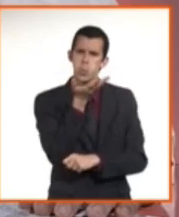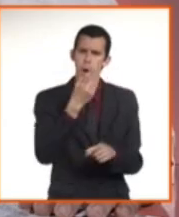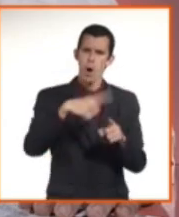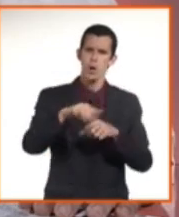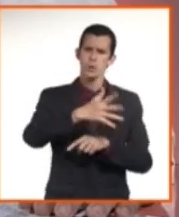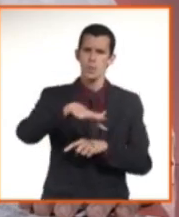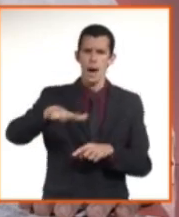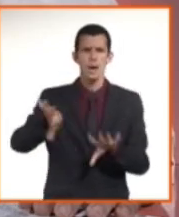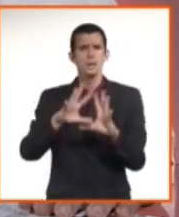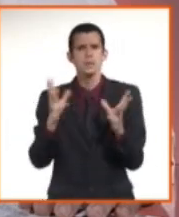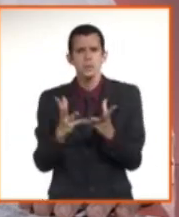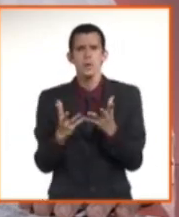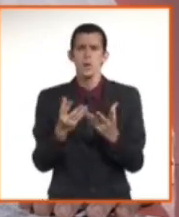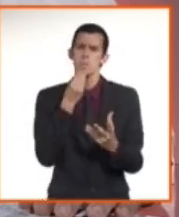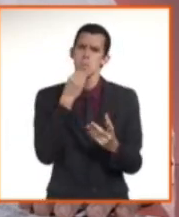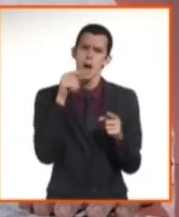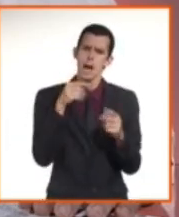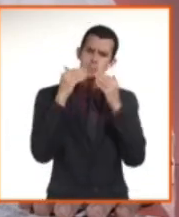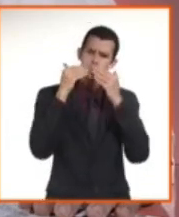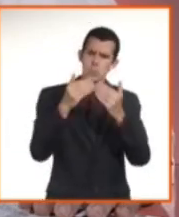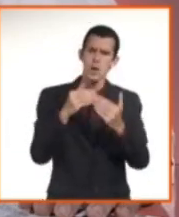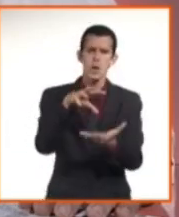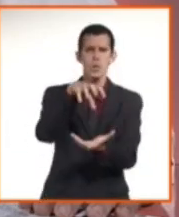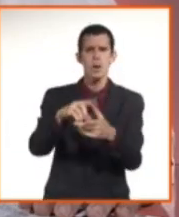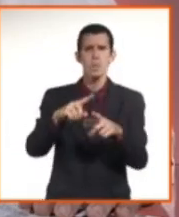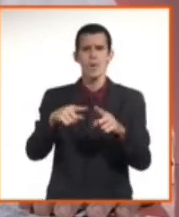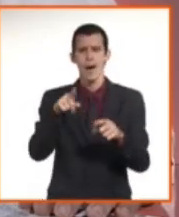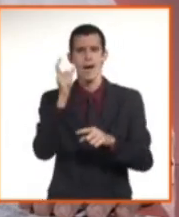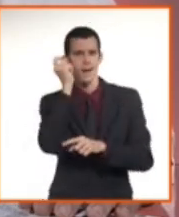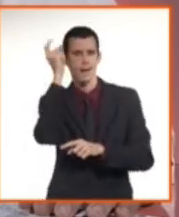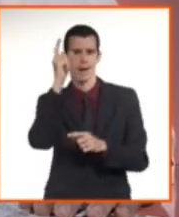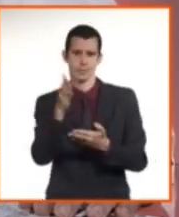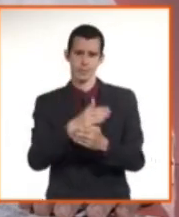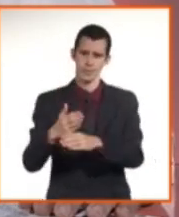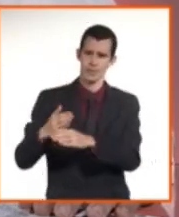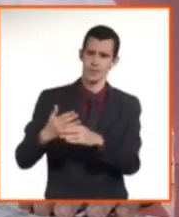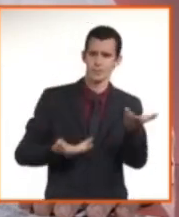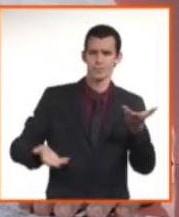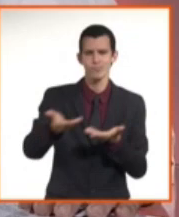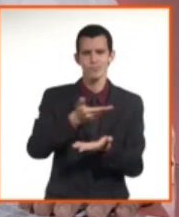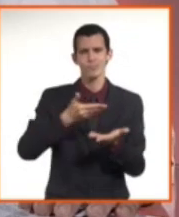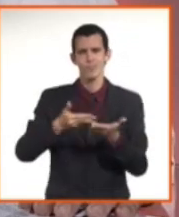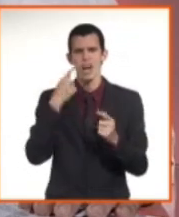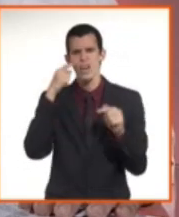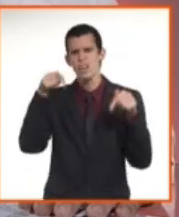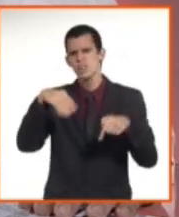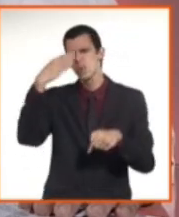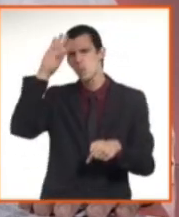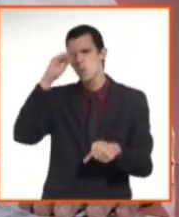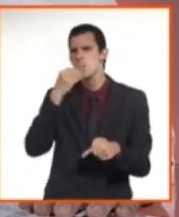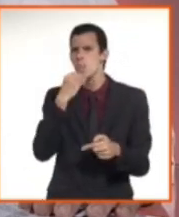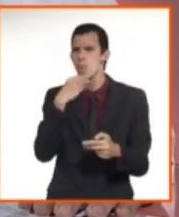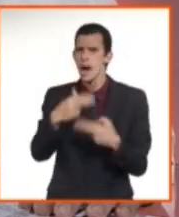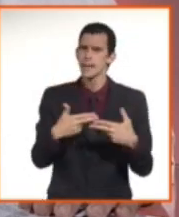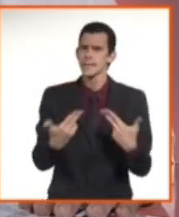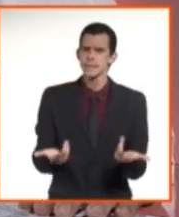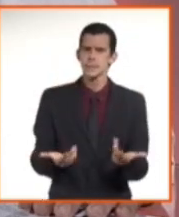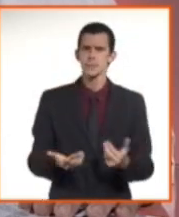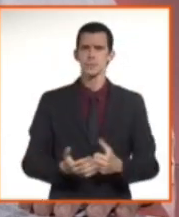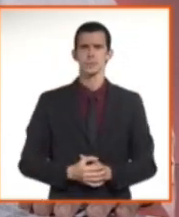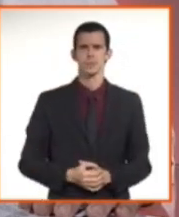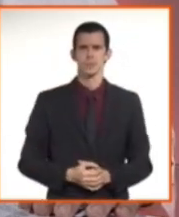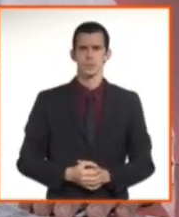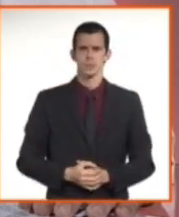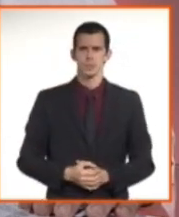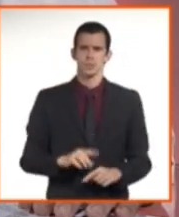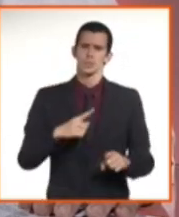para ir incrementando todos los proyectos de generación, no solo están del lado del consumo, sino también del lado de la generación y también los proyectos